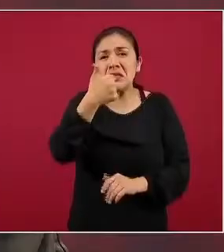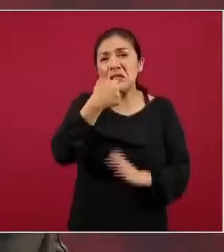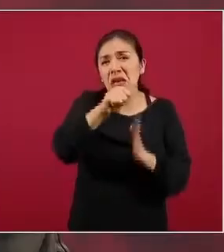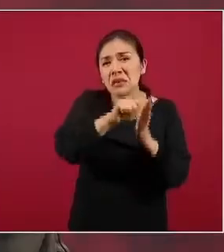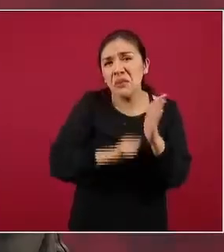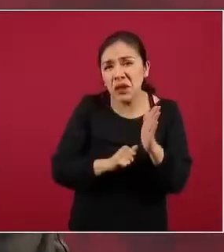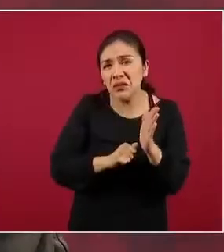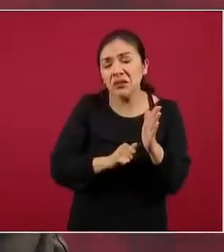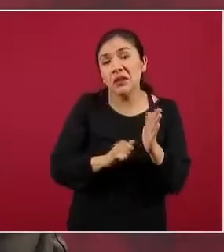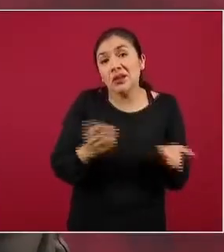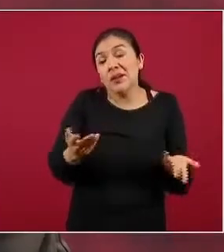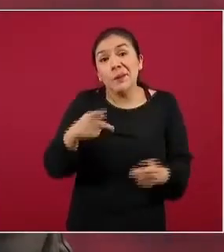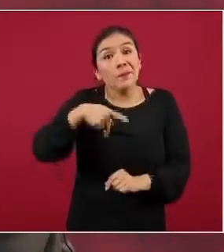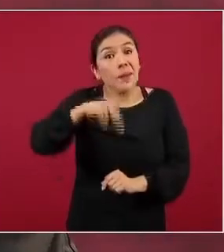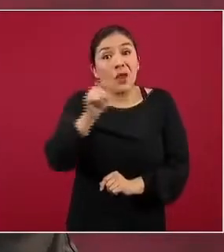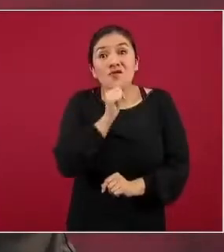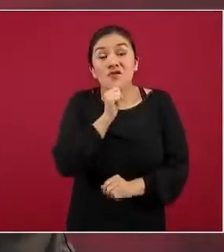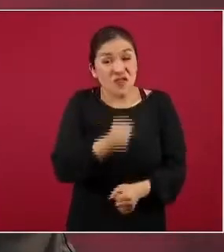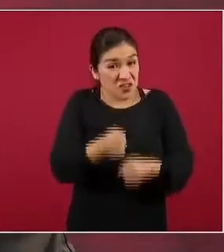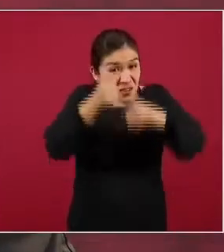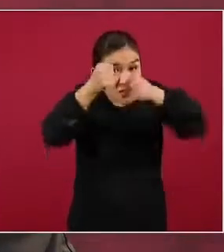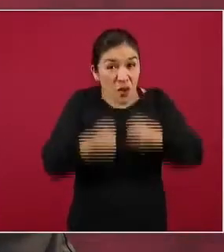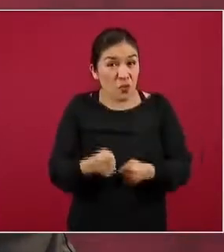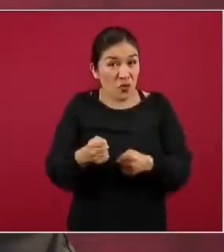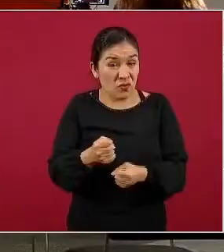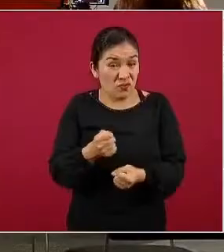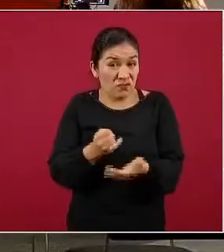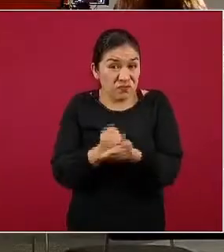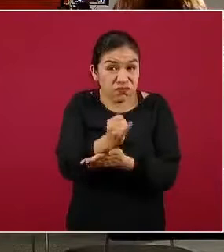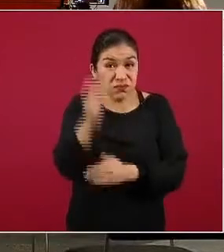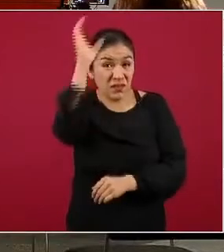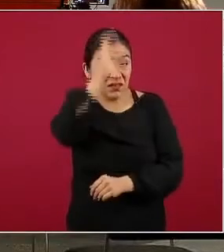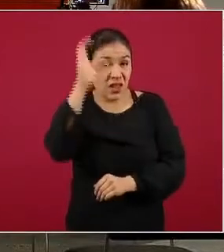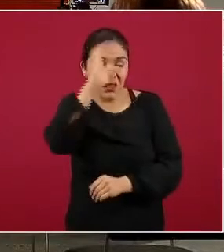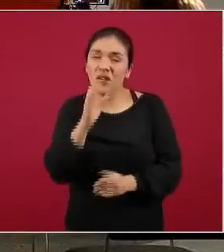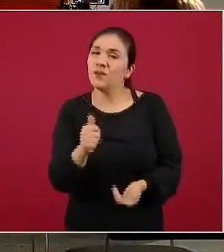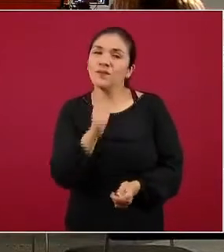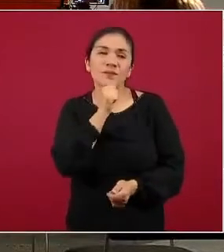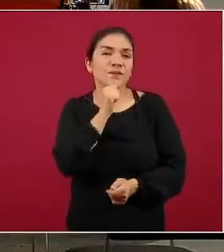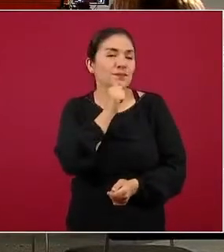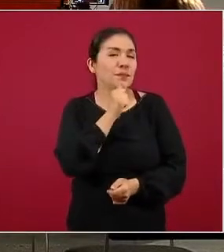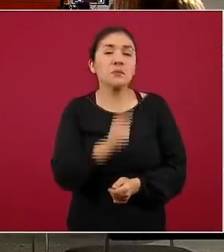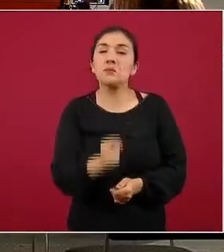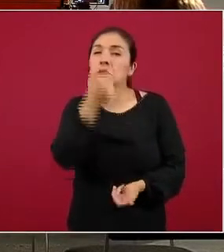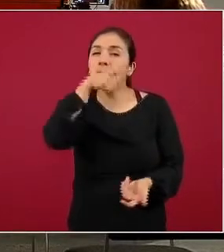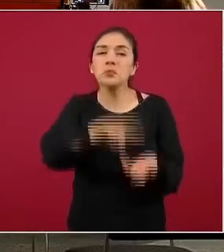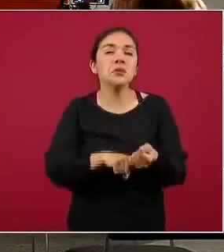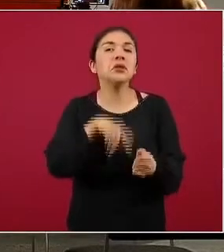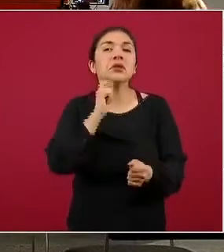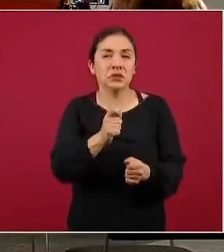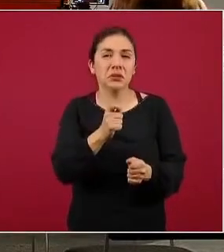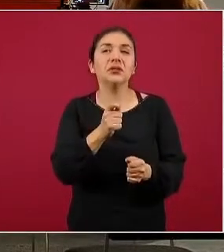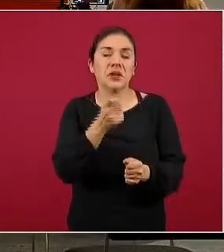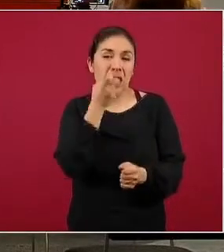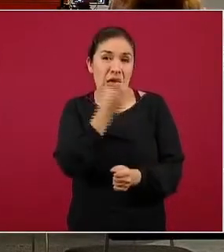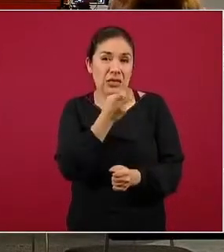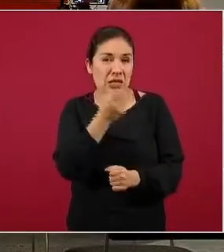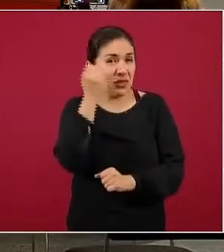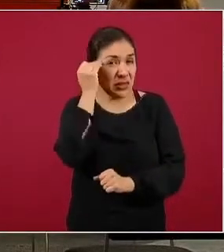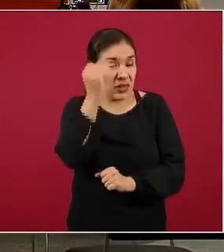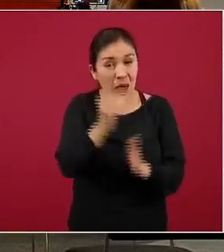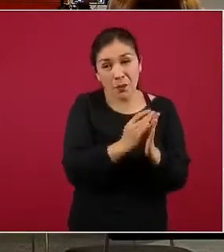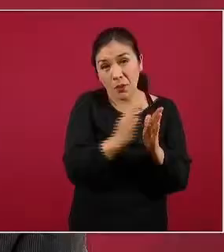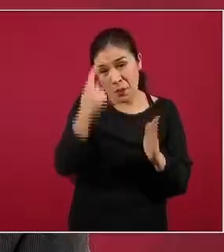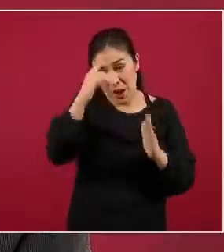meses, pero no es una certidumbre científica. La implicación principal de esta duración